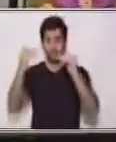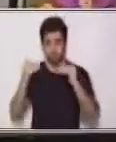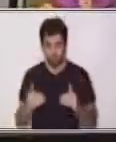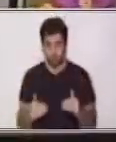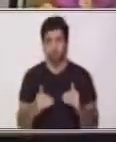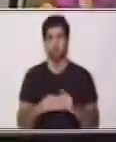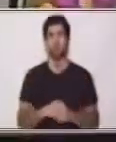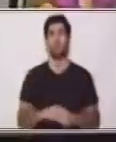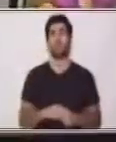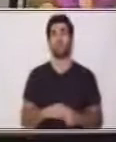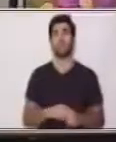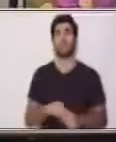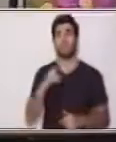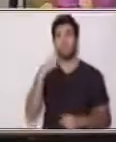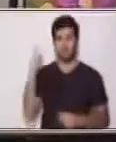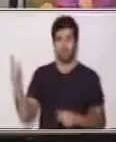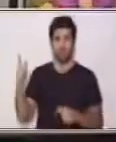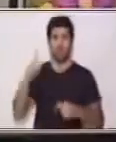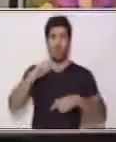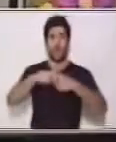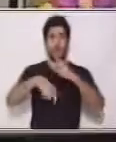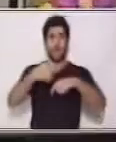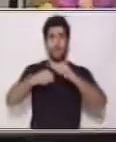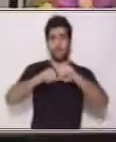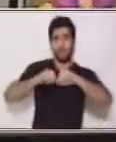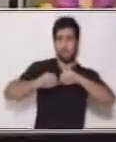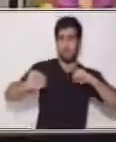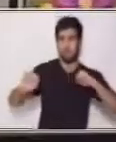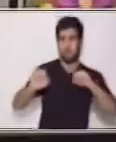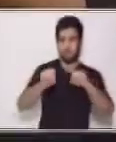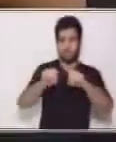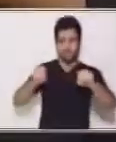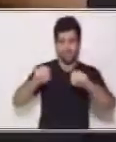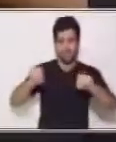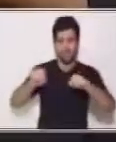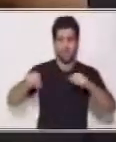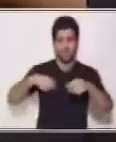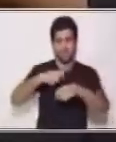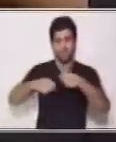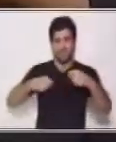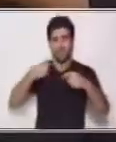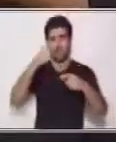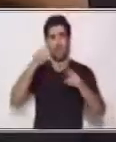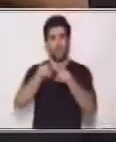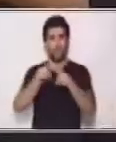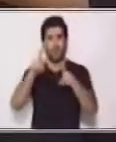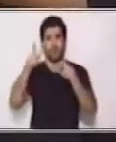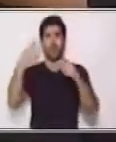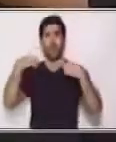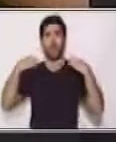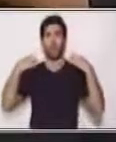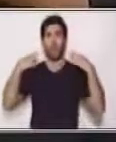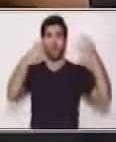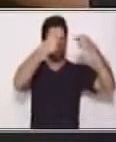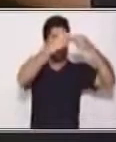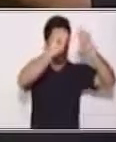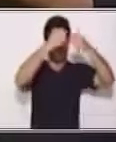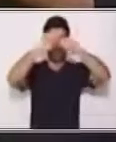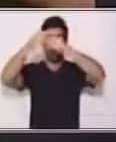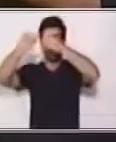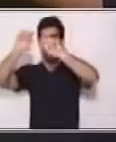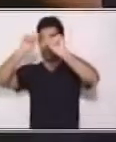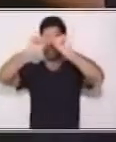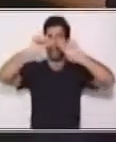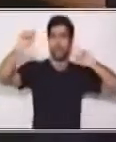siguiente. Encontramos un lazo que es utilizado, el que utiliza tu mamá para tender ropa, o para